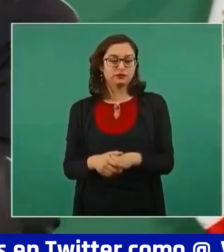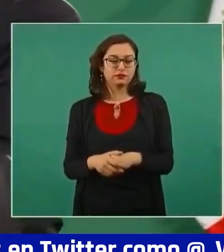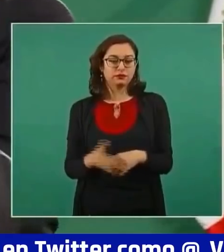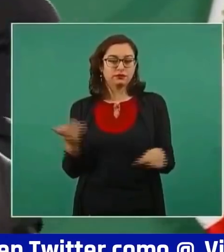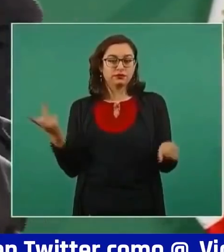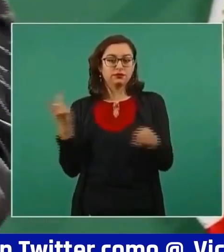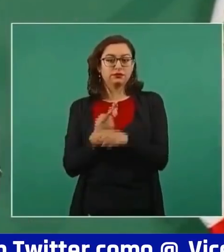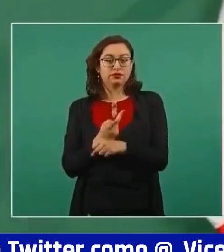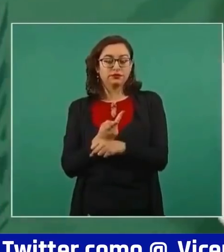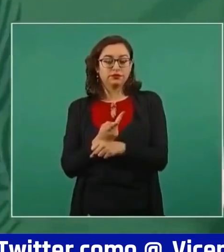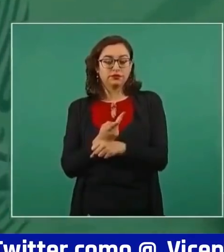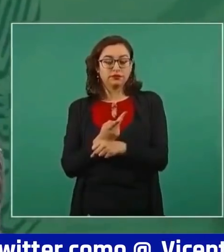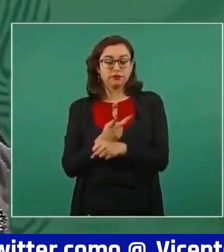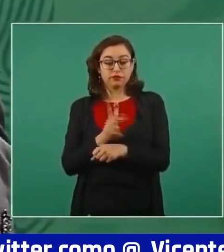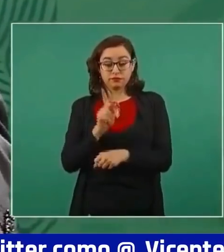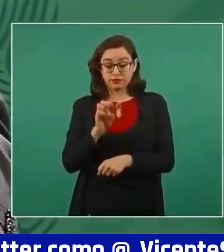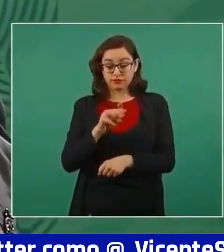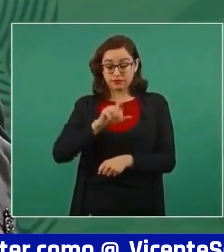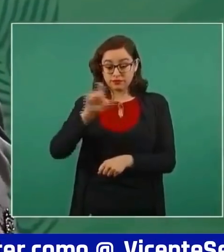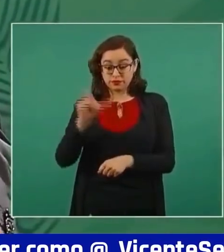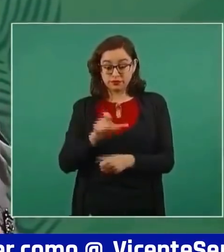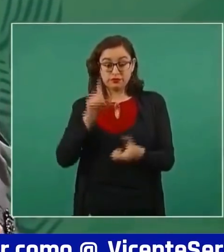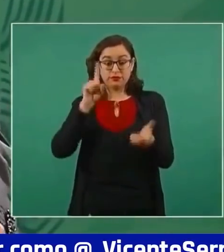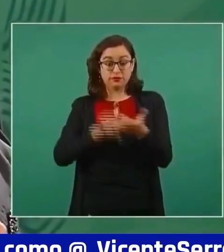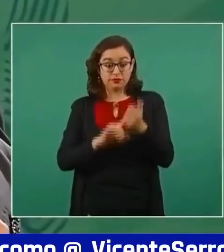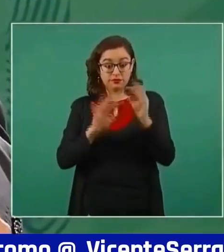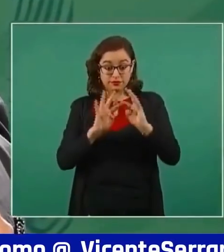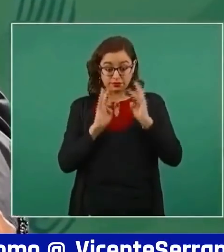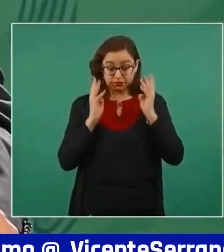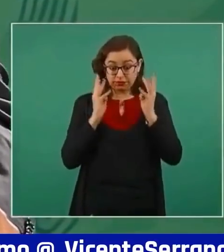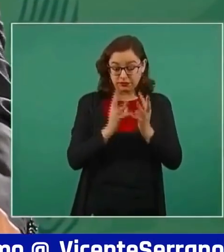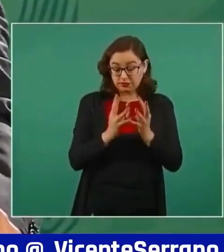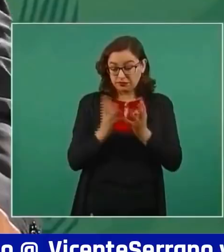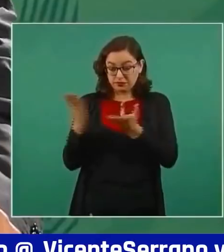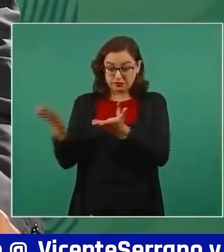el Consejo de Pemex la compra, hubo un consejero,